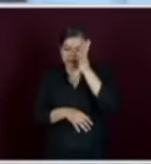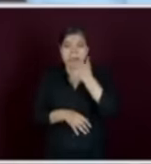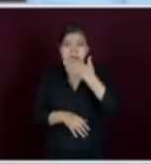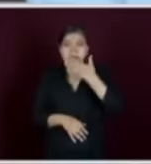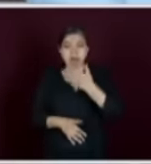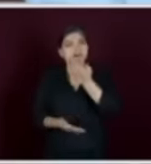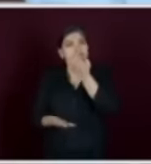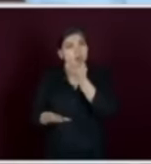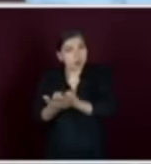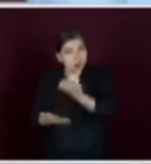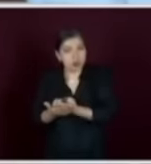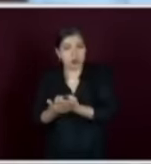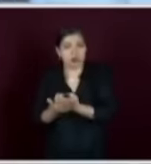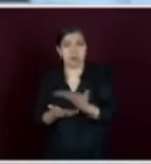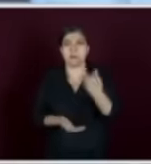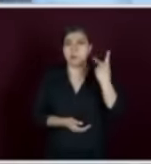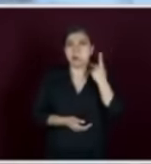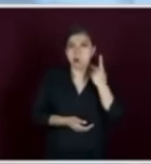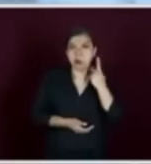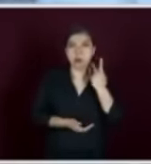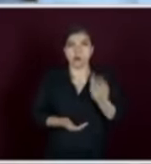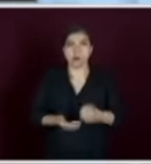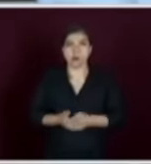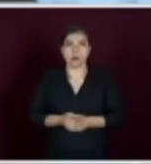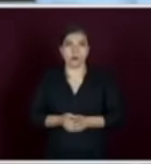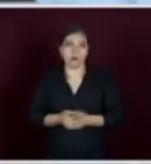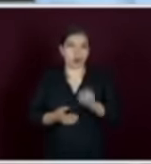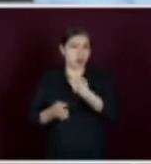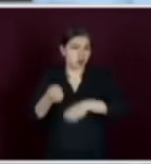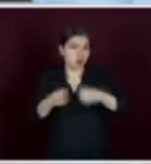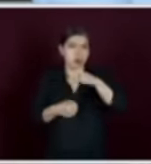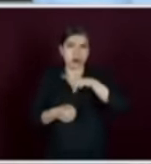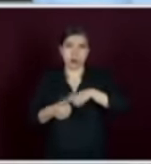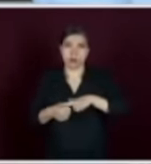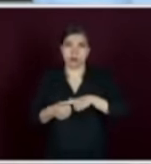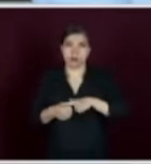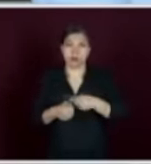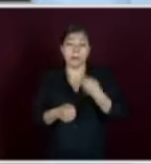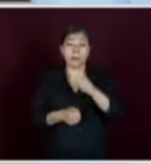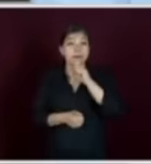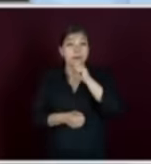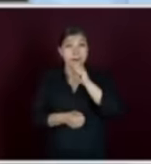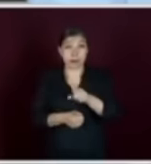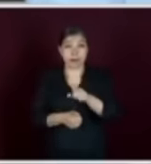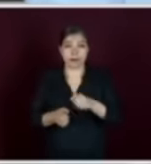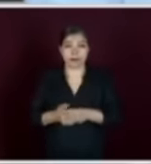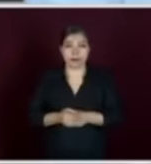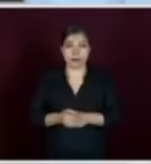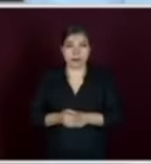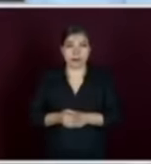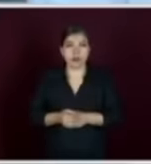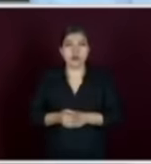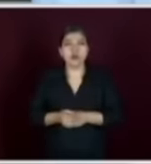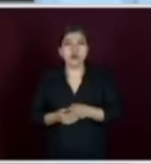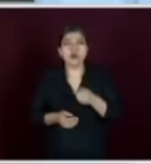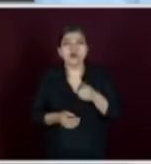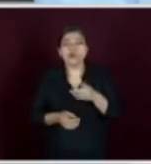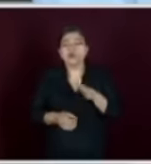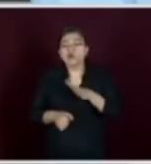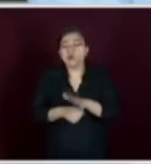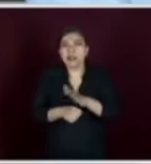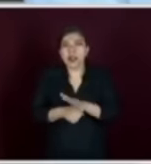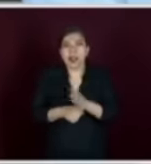económico, lo político, lo social, pero también en la